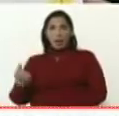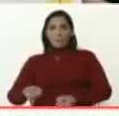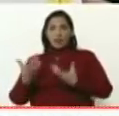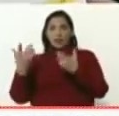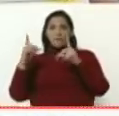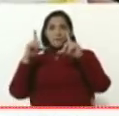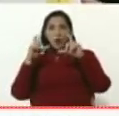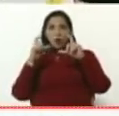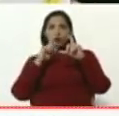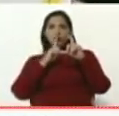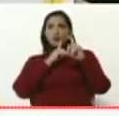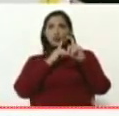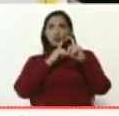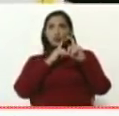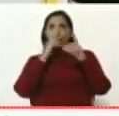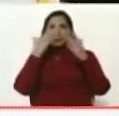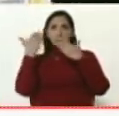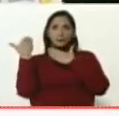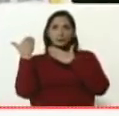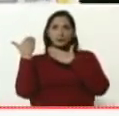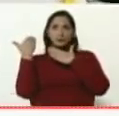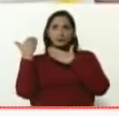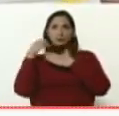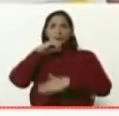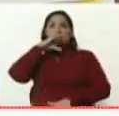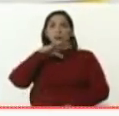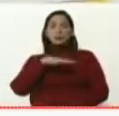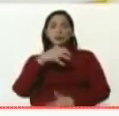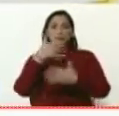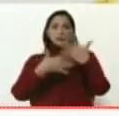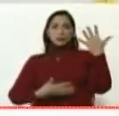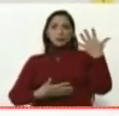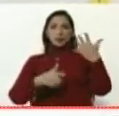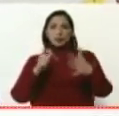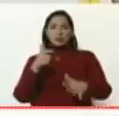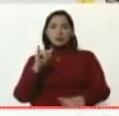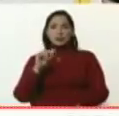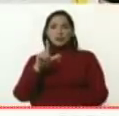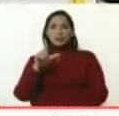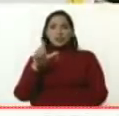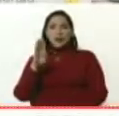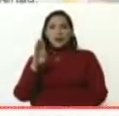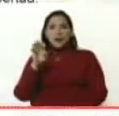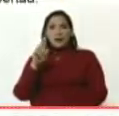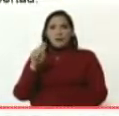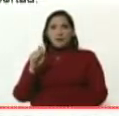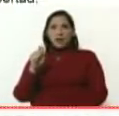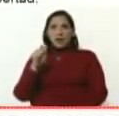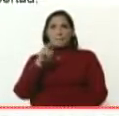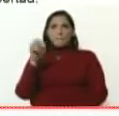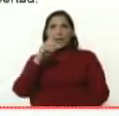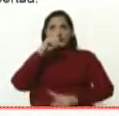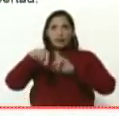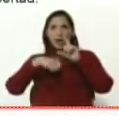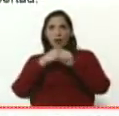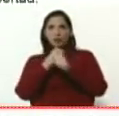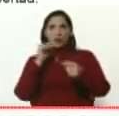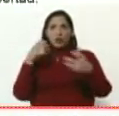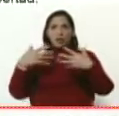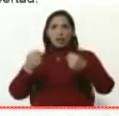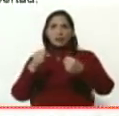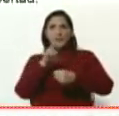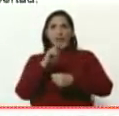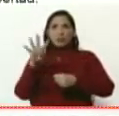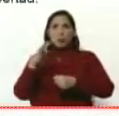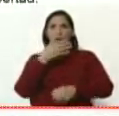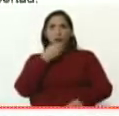llama, aquí está el prontuario de Gilbert Caro. Condenado a 20 años de cárcel por el delito de homicidio el 24 de